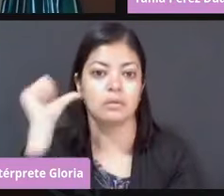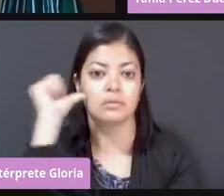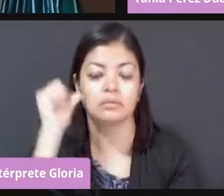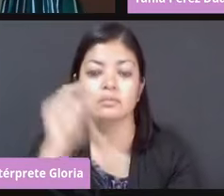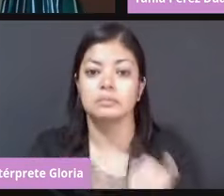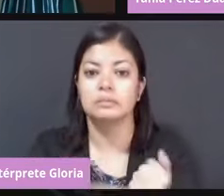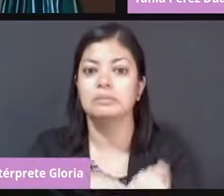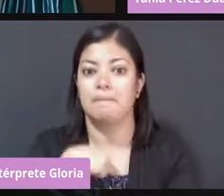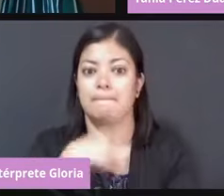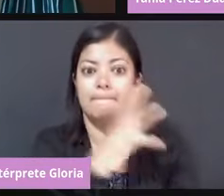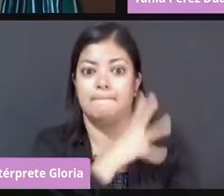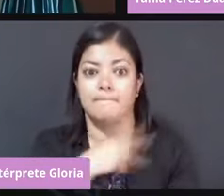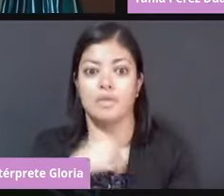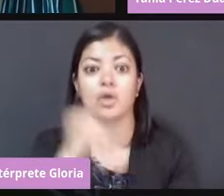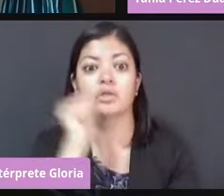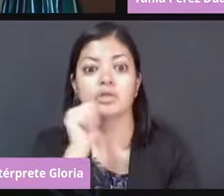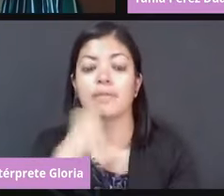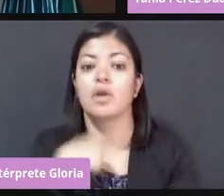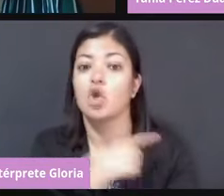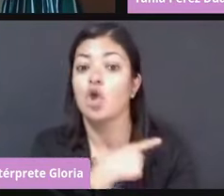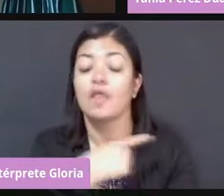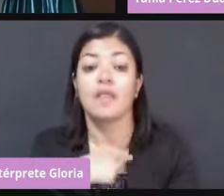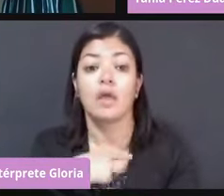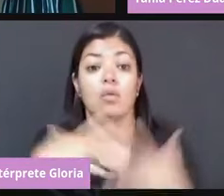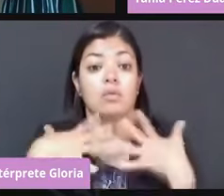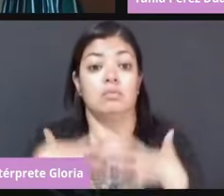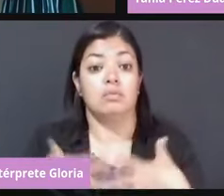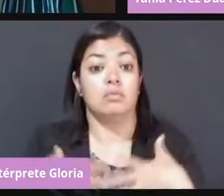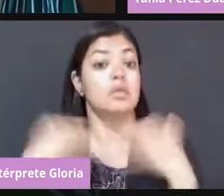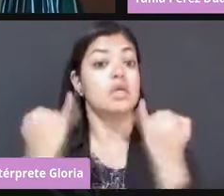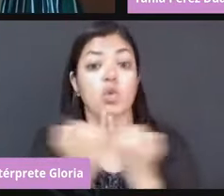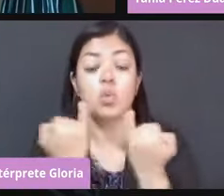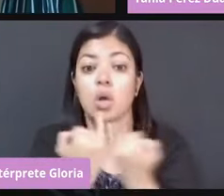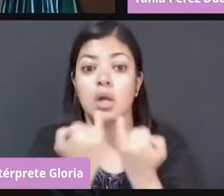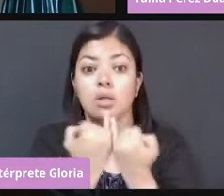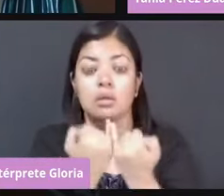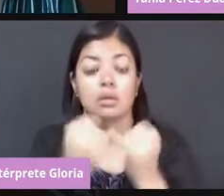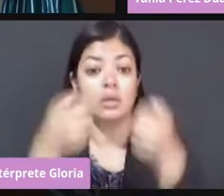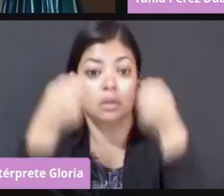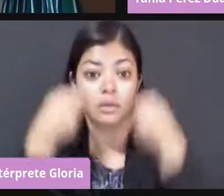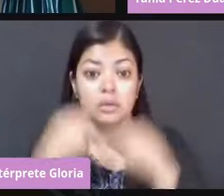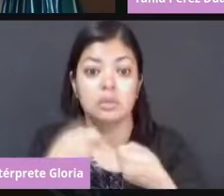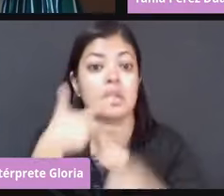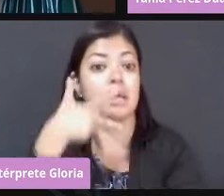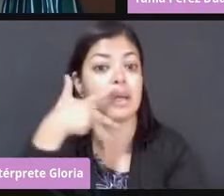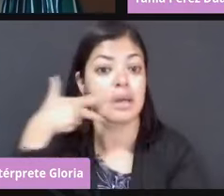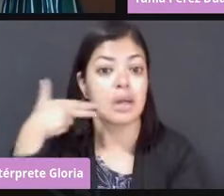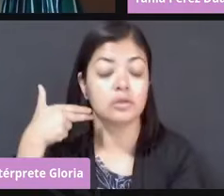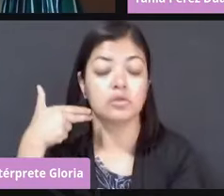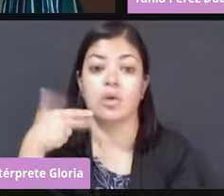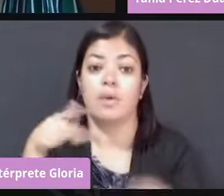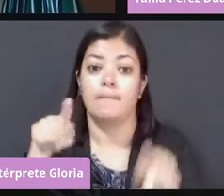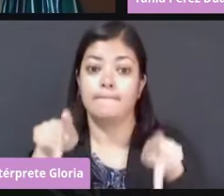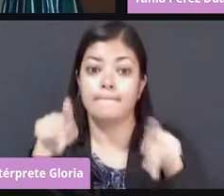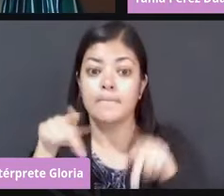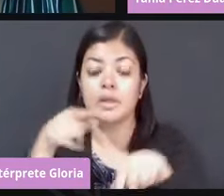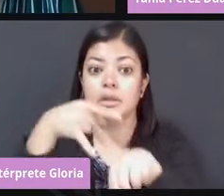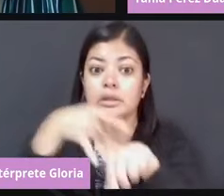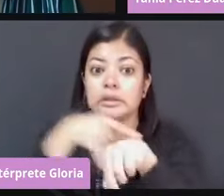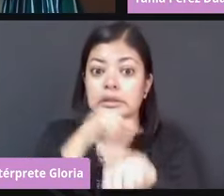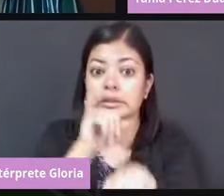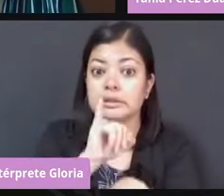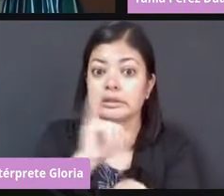hijo siempre quiere que lo vista de la misma forma, o sea, primero la playera, luego el calzón, luego el pantalón, luego el calcetín izquierdo, luego